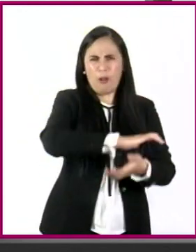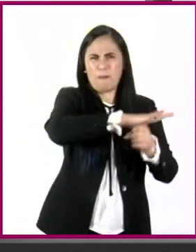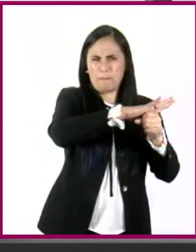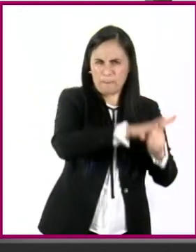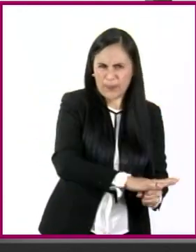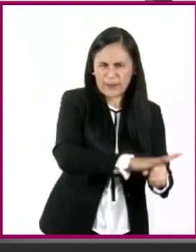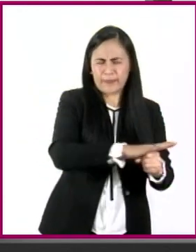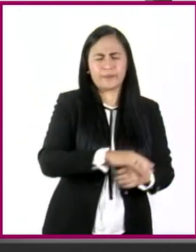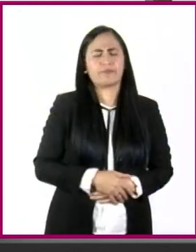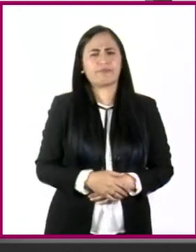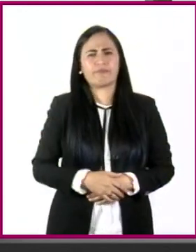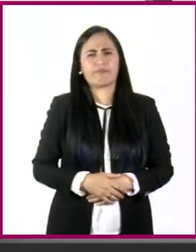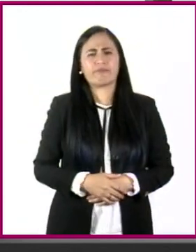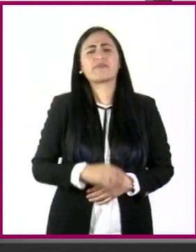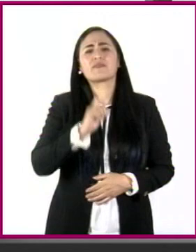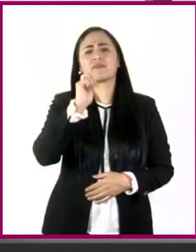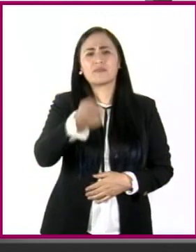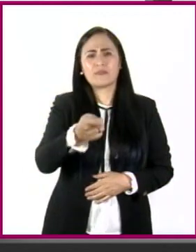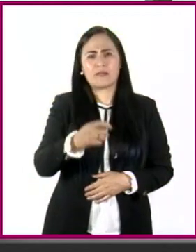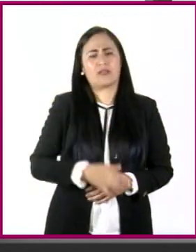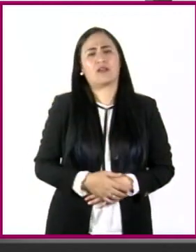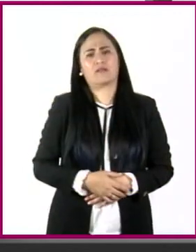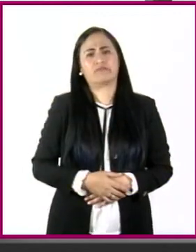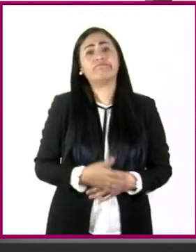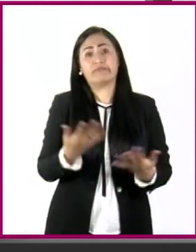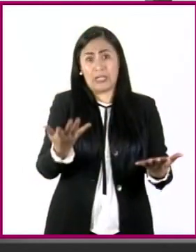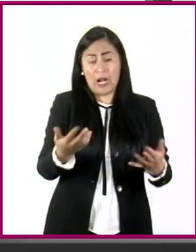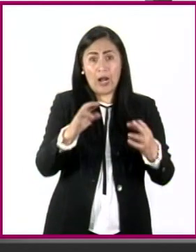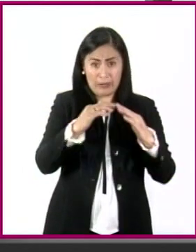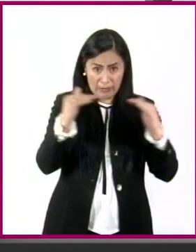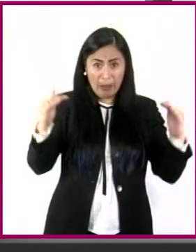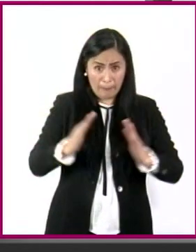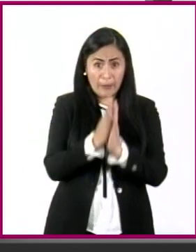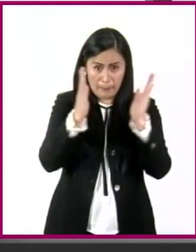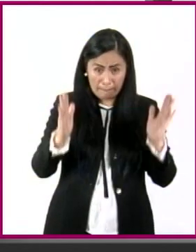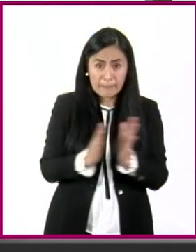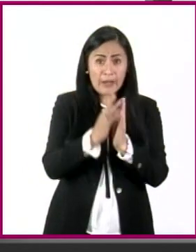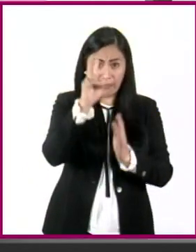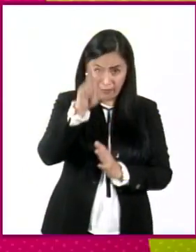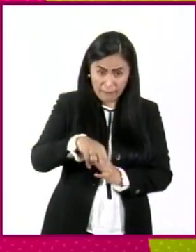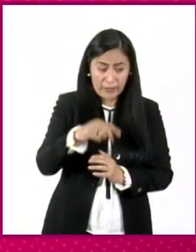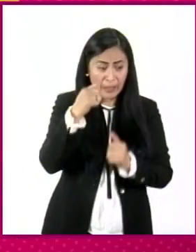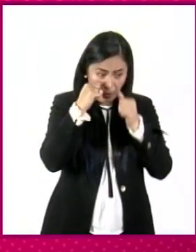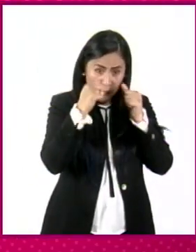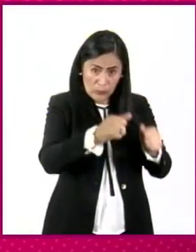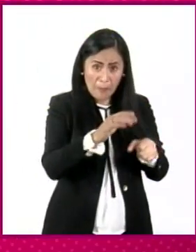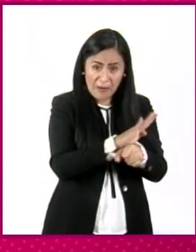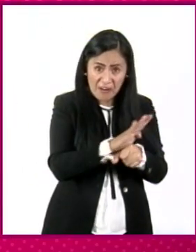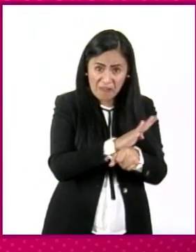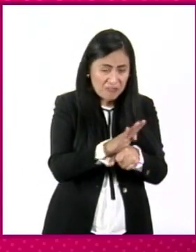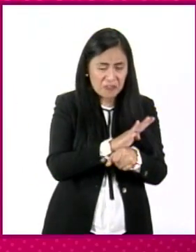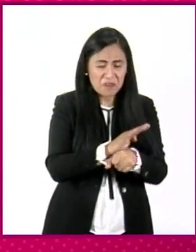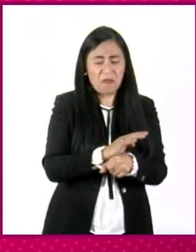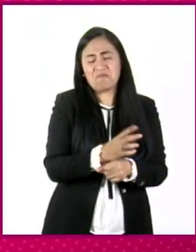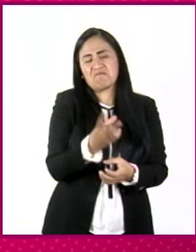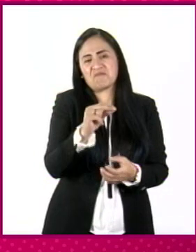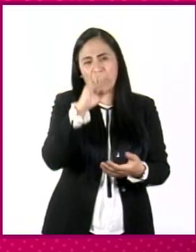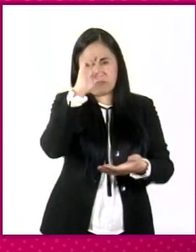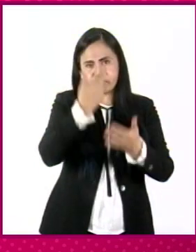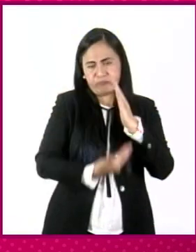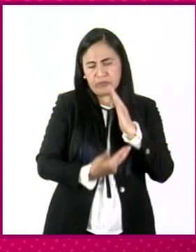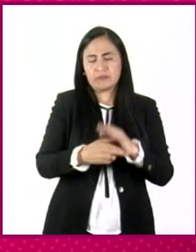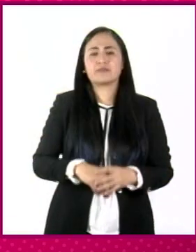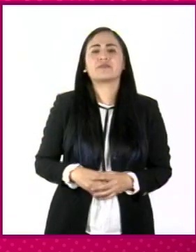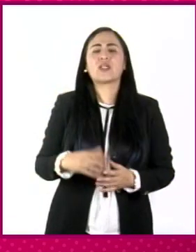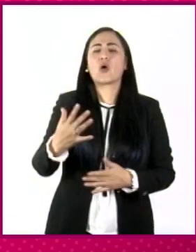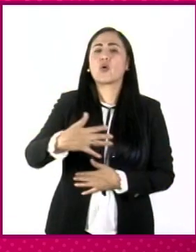último punto significa actos por completo opuestos a la naturaleza de la democracia representativa. La relación entre